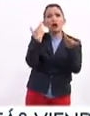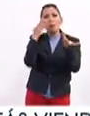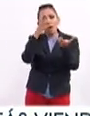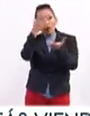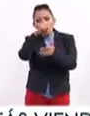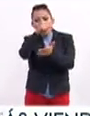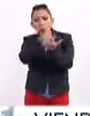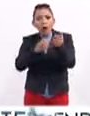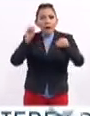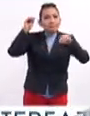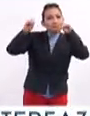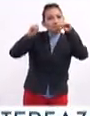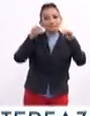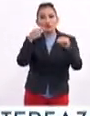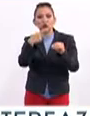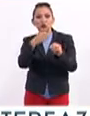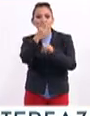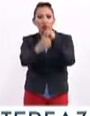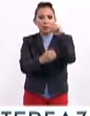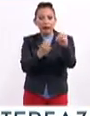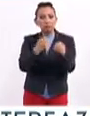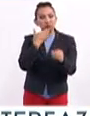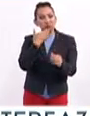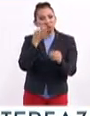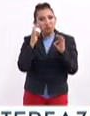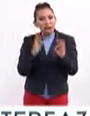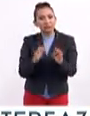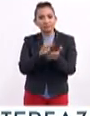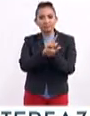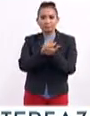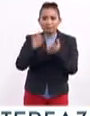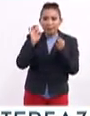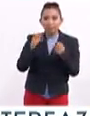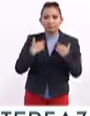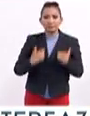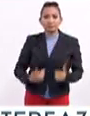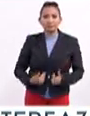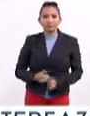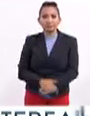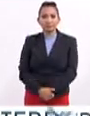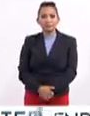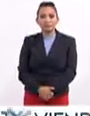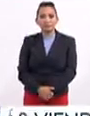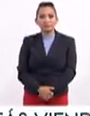como espacios para plasmar su obra funcional, transparente y humana.